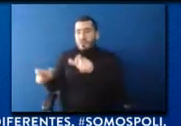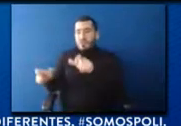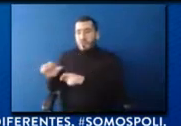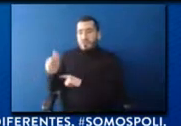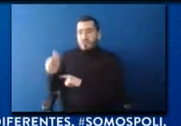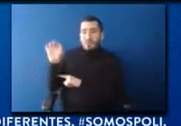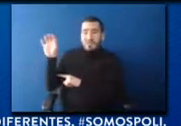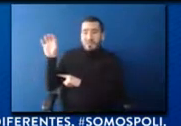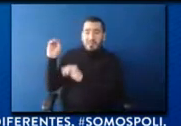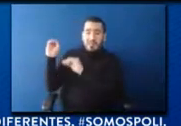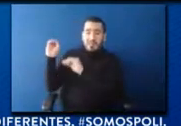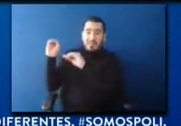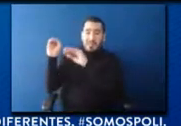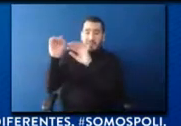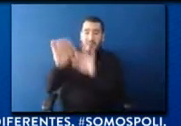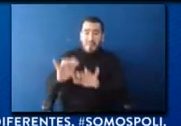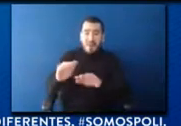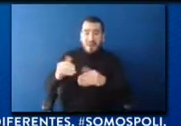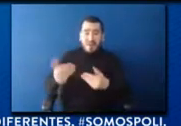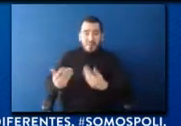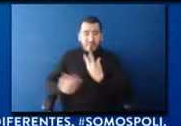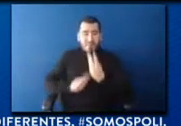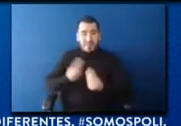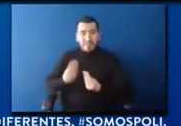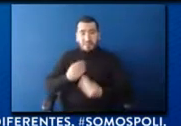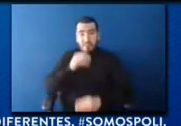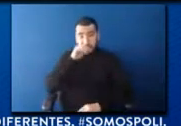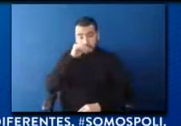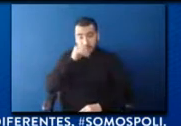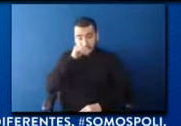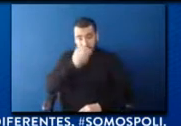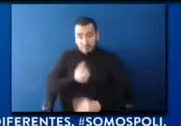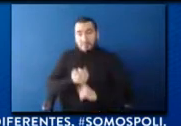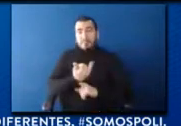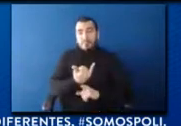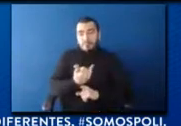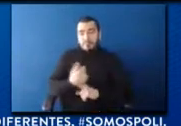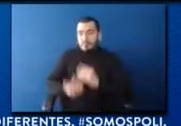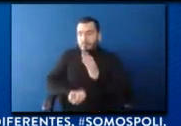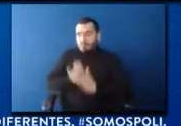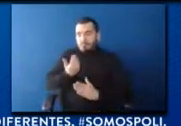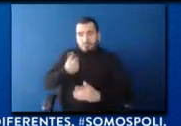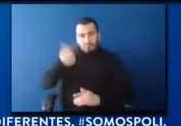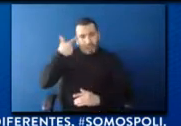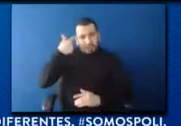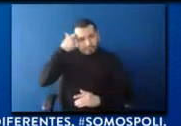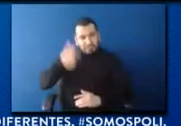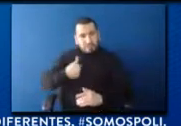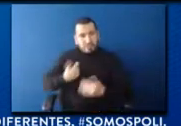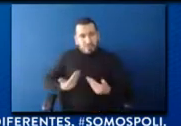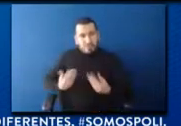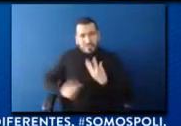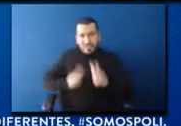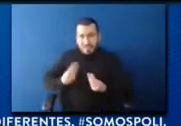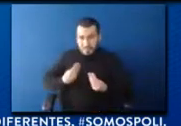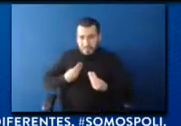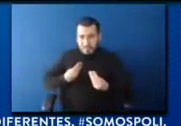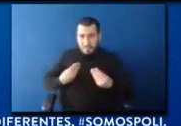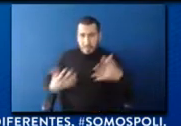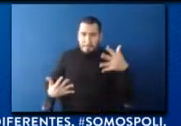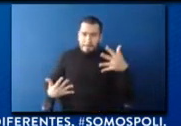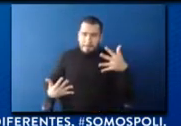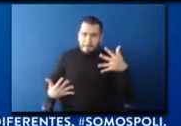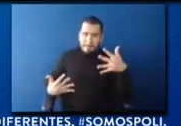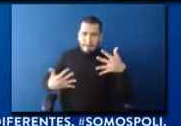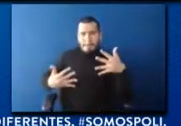inclusión financiera? Allí es donde hay se presentan los nuevos retos, porque hay unas brechas que necesitamos cerrar. No es lo mismo tener un producto